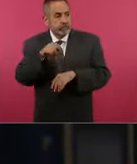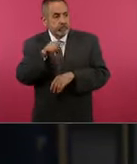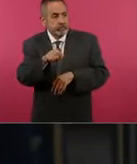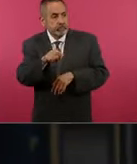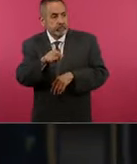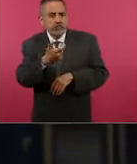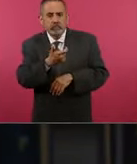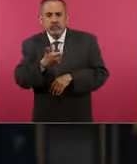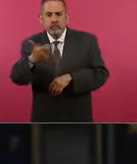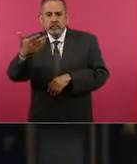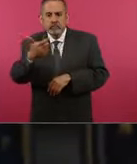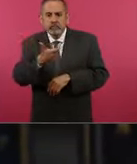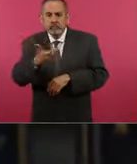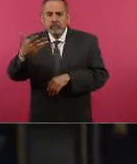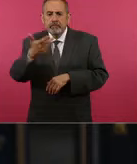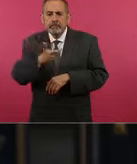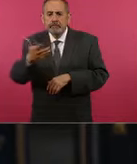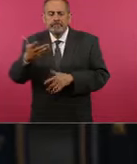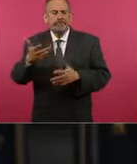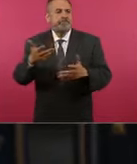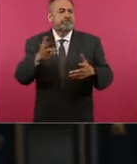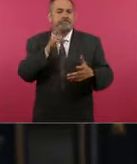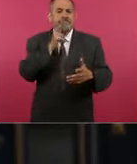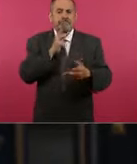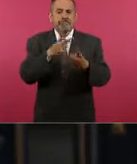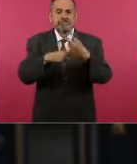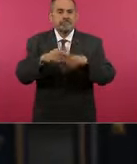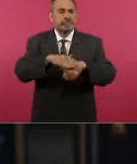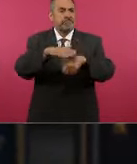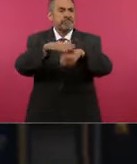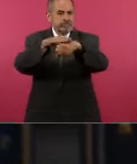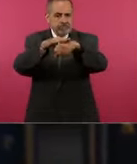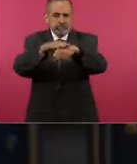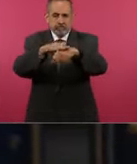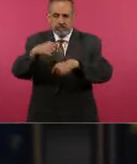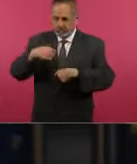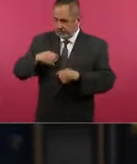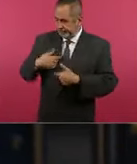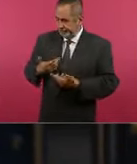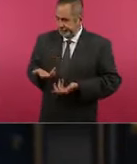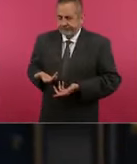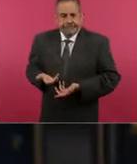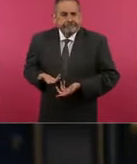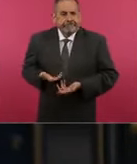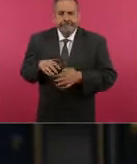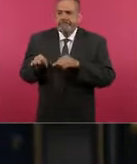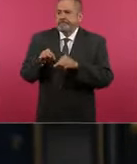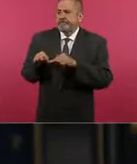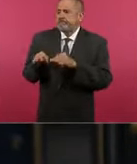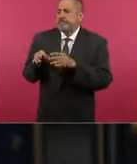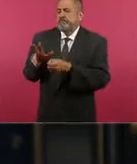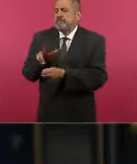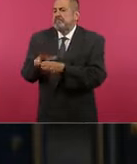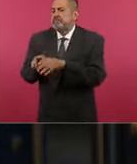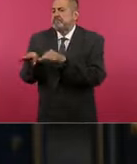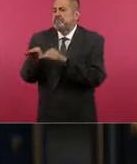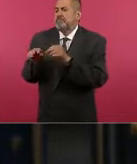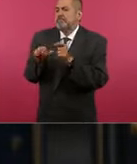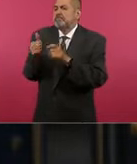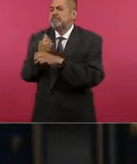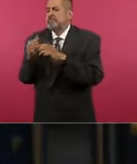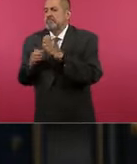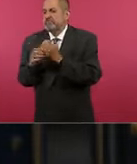este incremento en esta actividad petrolera, pues el ciudadano que trabaja comúnmente en empleos secundarios,